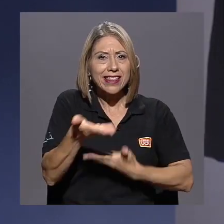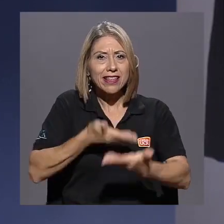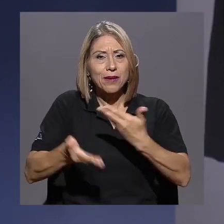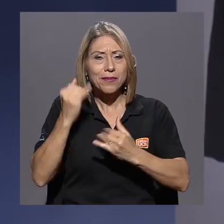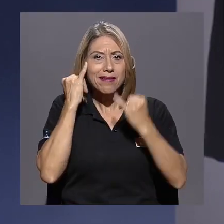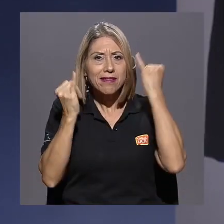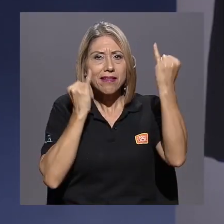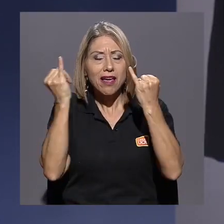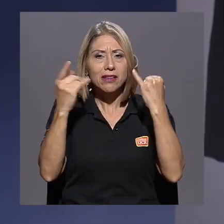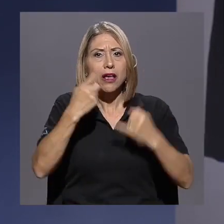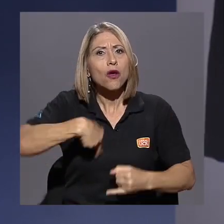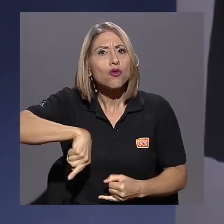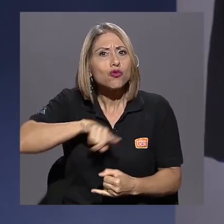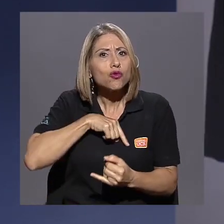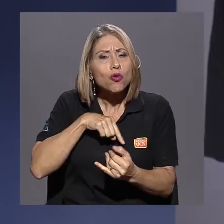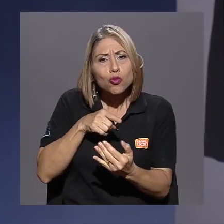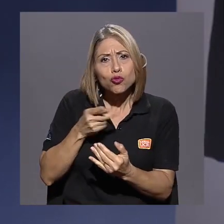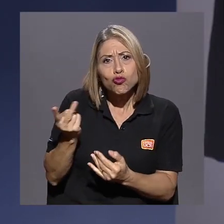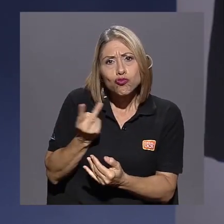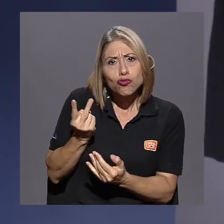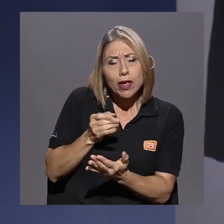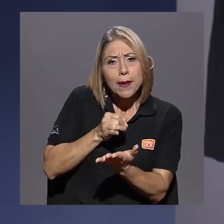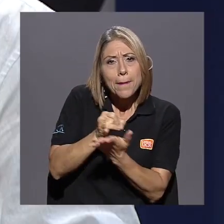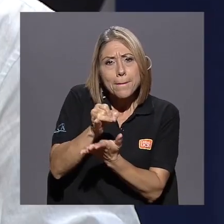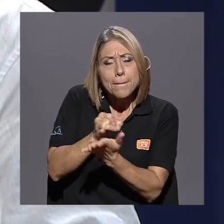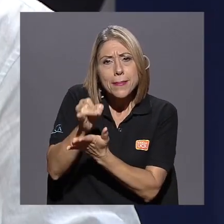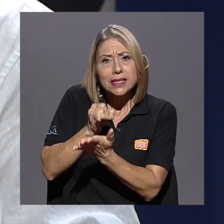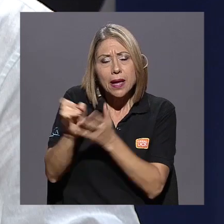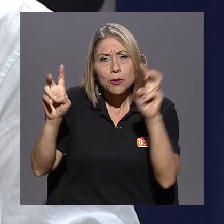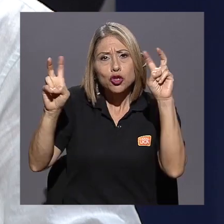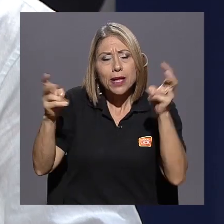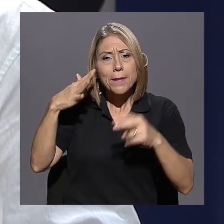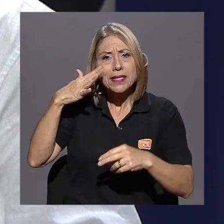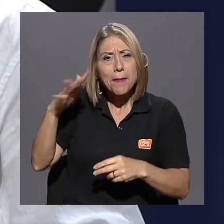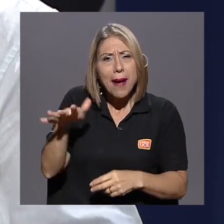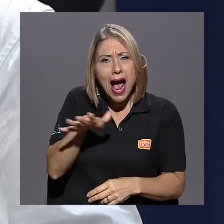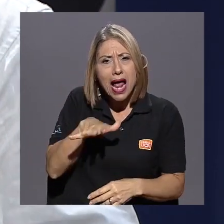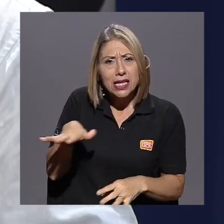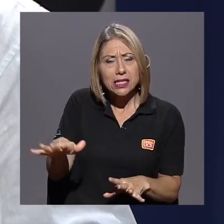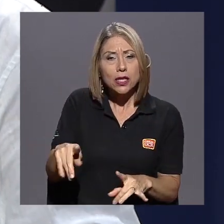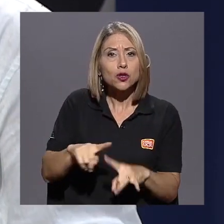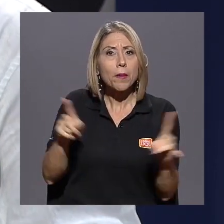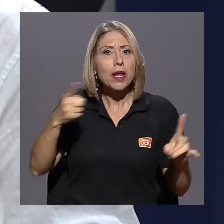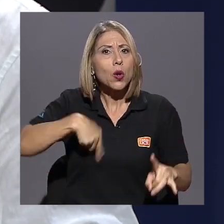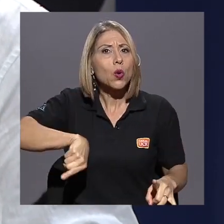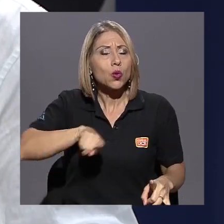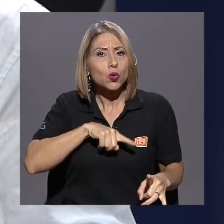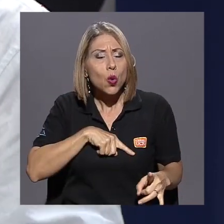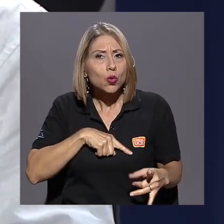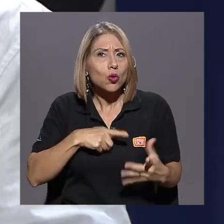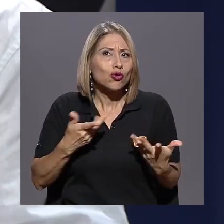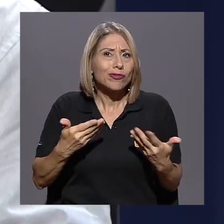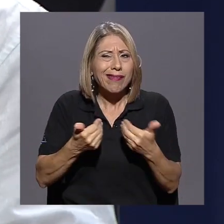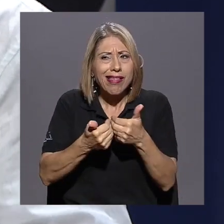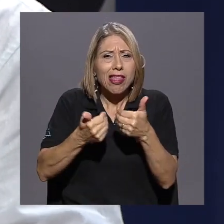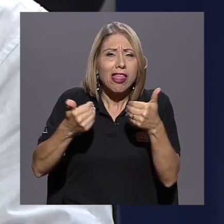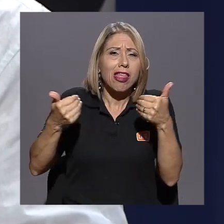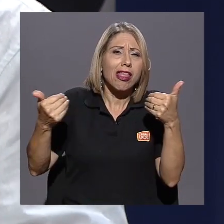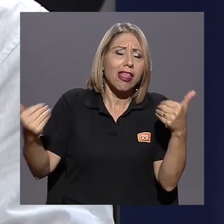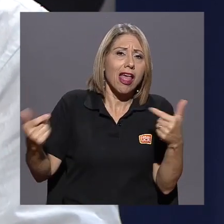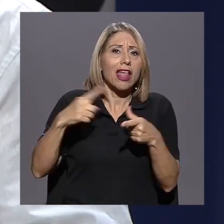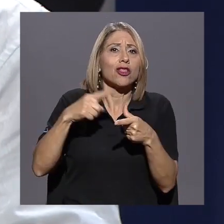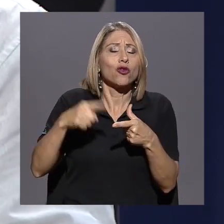investigamos temas muy parecidos pero no nos ponemos en este caso también por la distancia no existe muchas